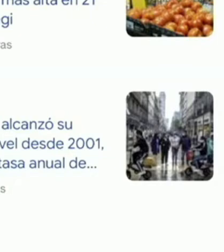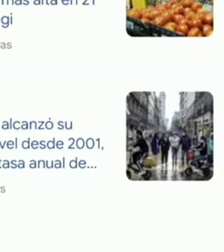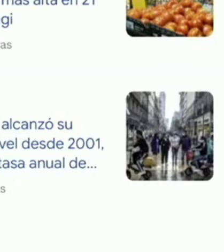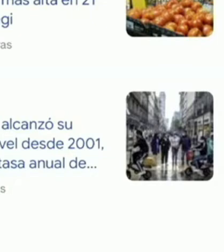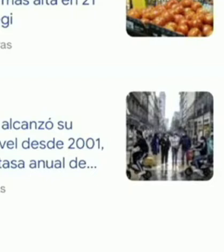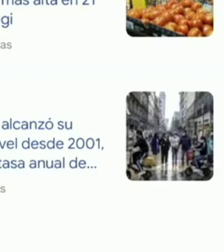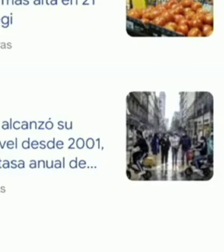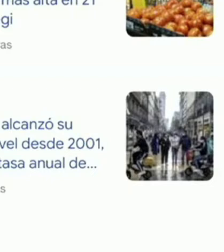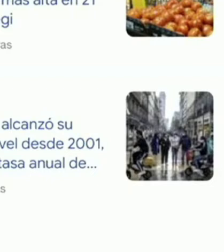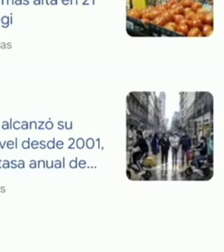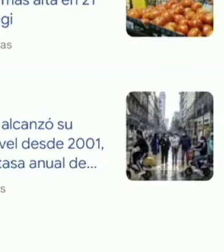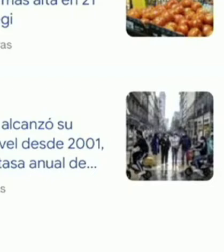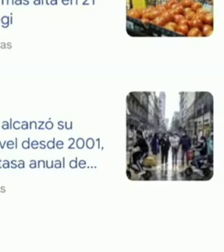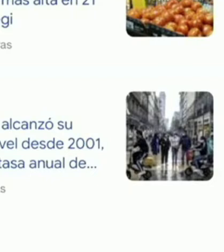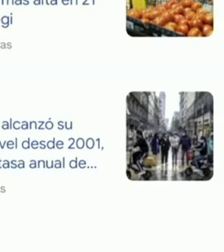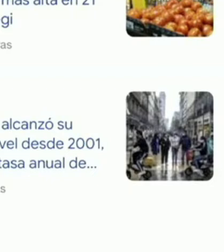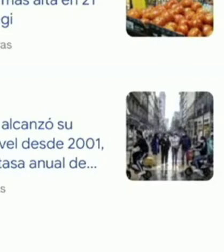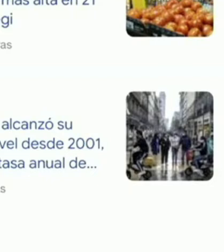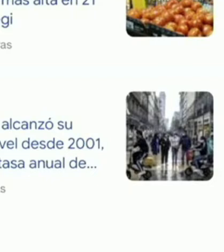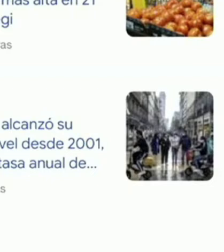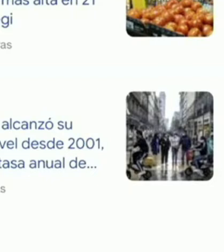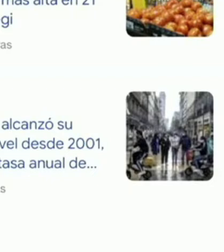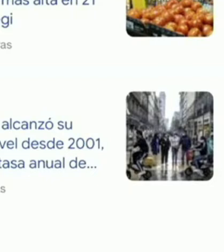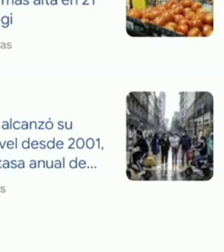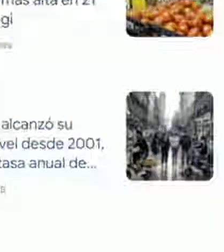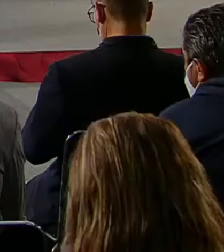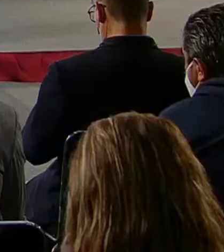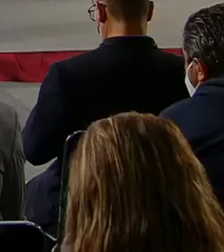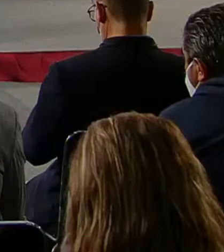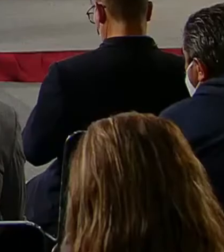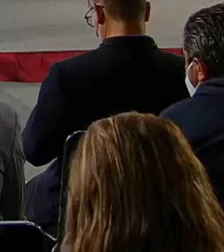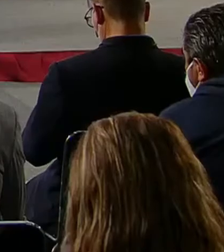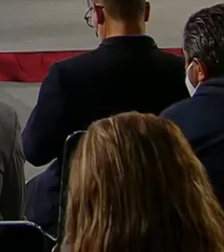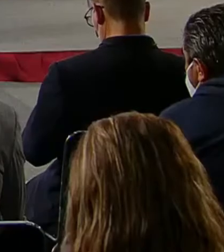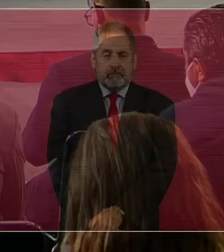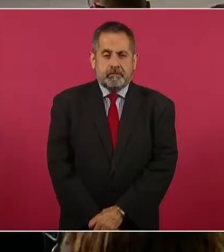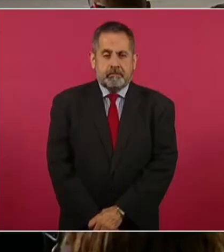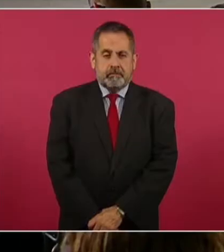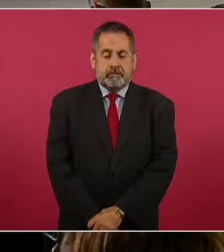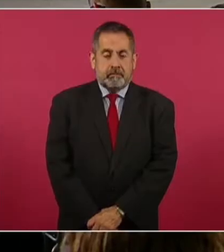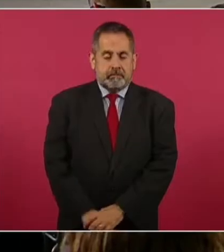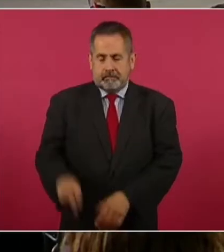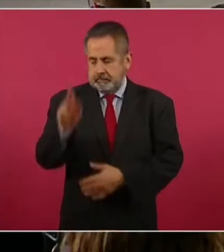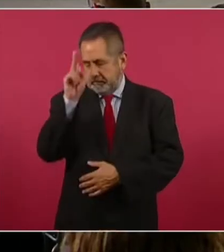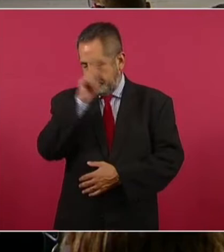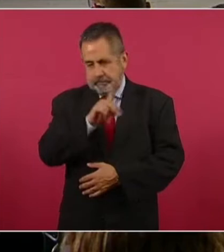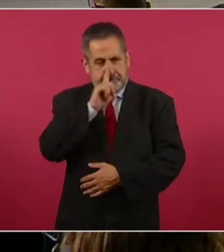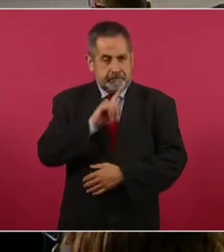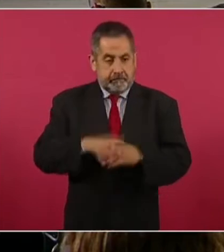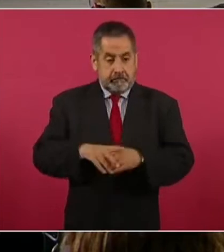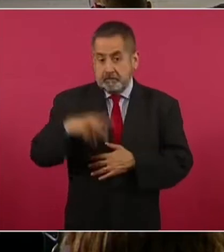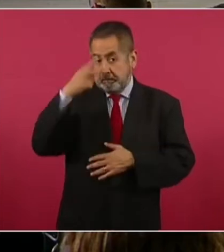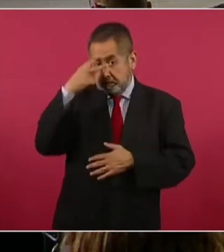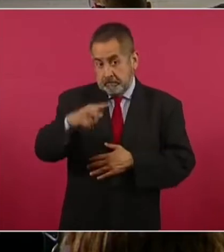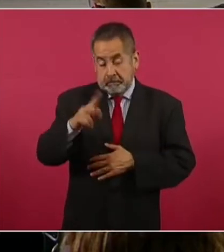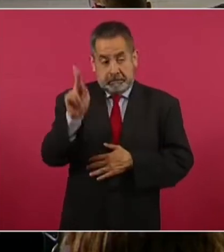más sensacionalista todavía. México aplica la mayor alza de tasa